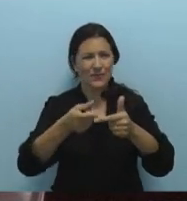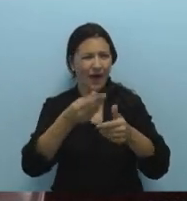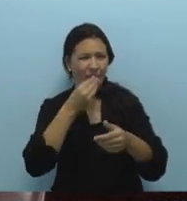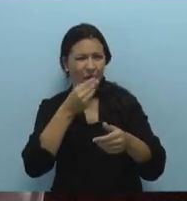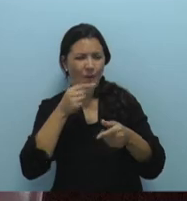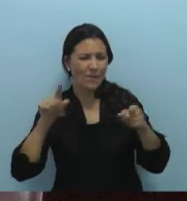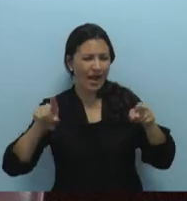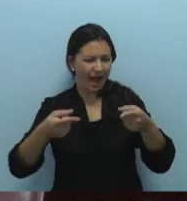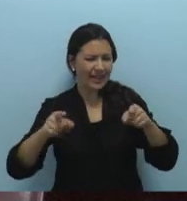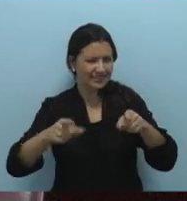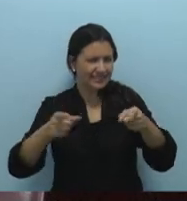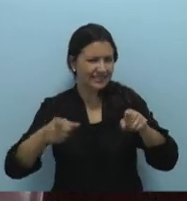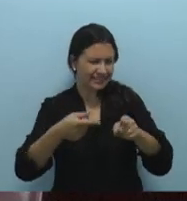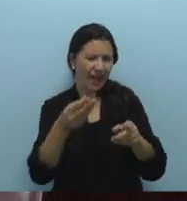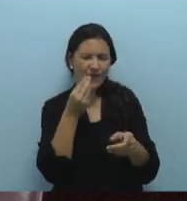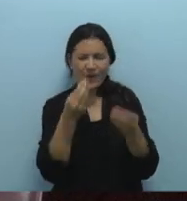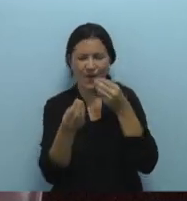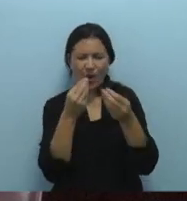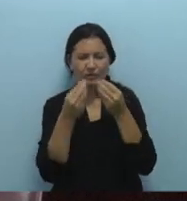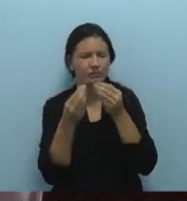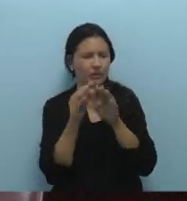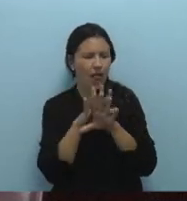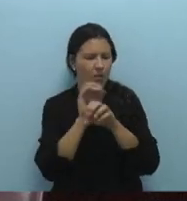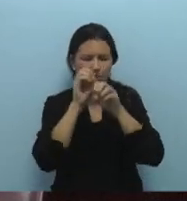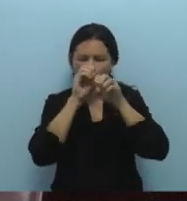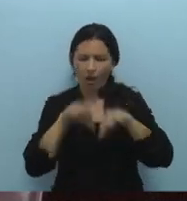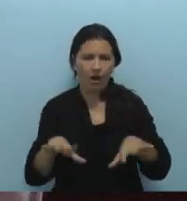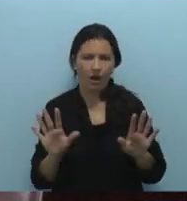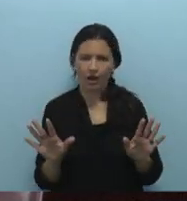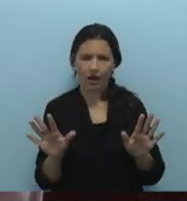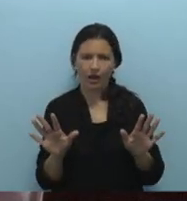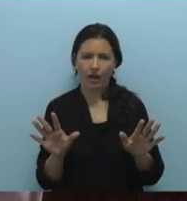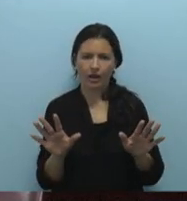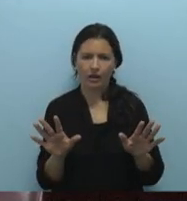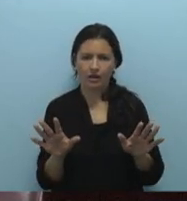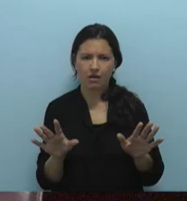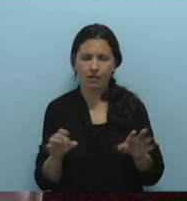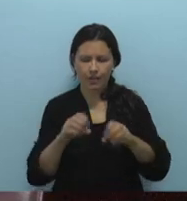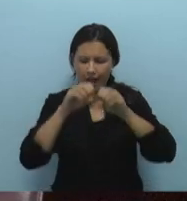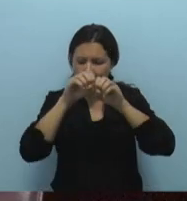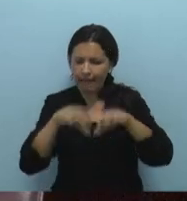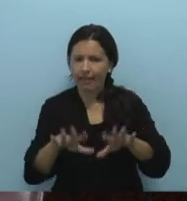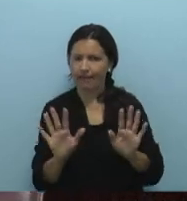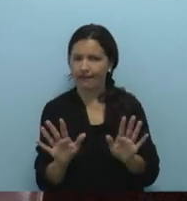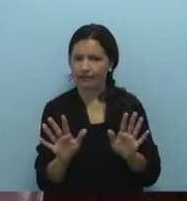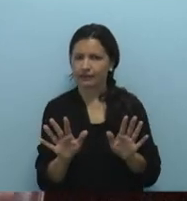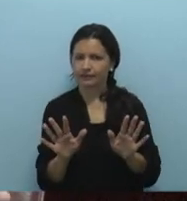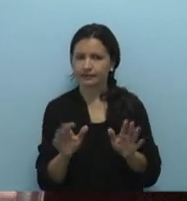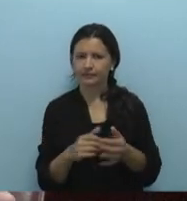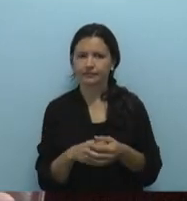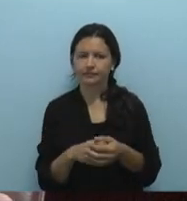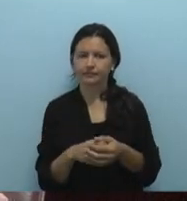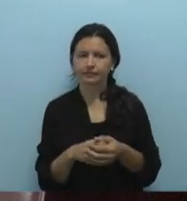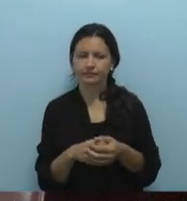del postre, la situación más tragicómica, por decirlo de alguna manera. Tragedia, pero también hay algo